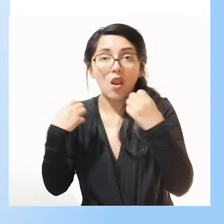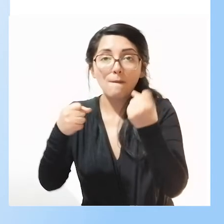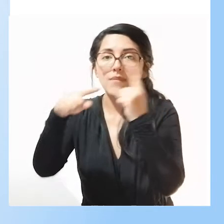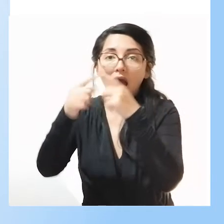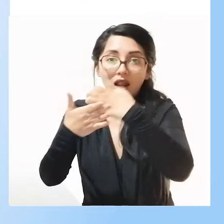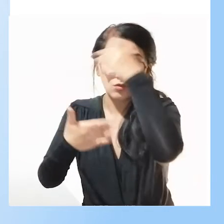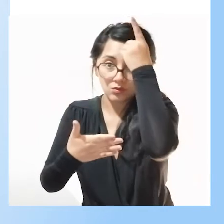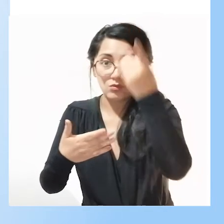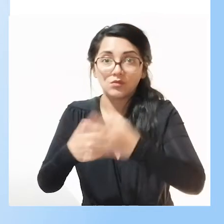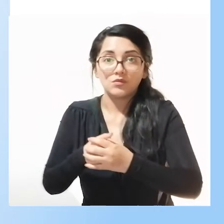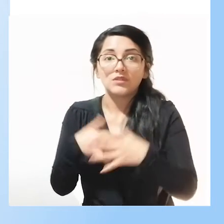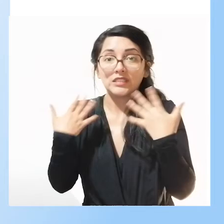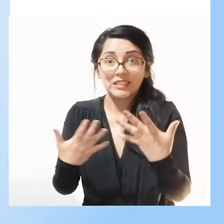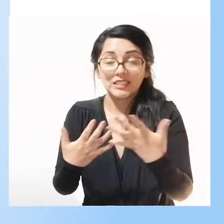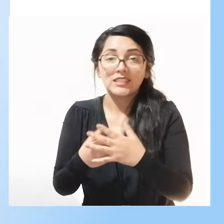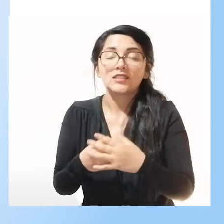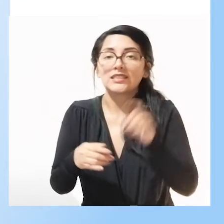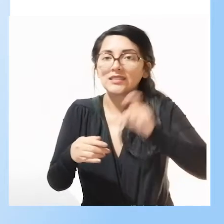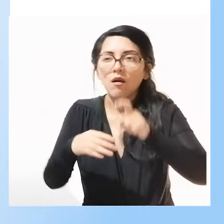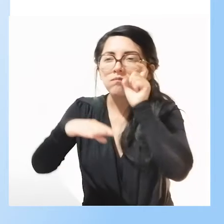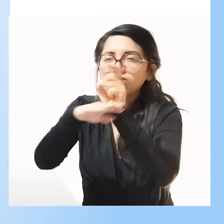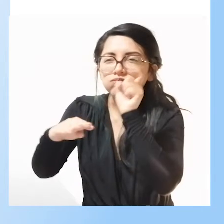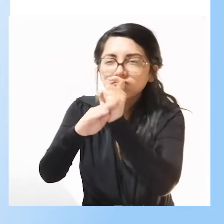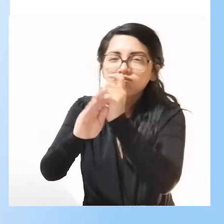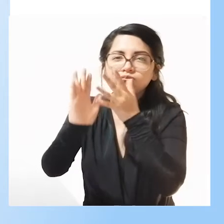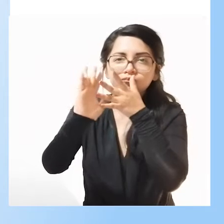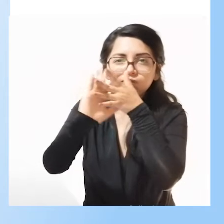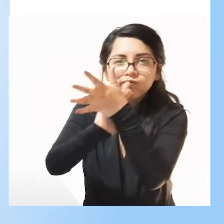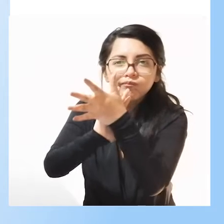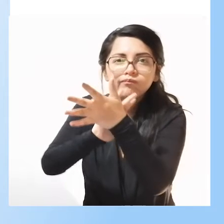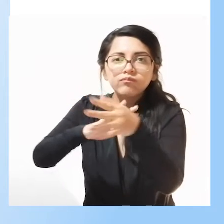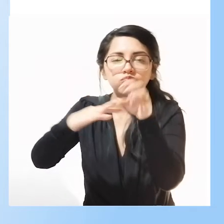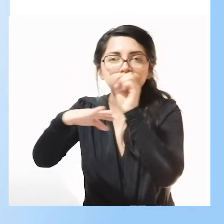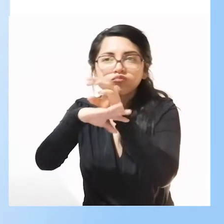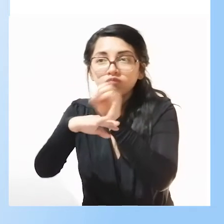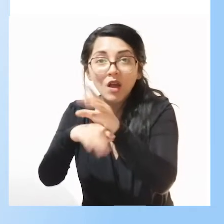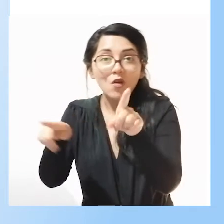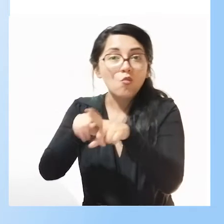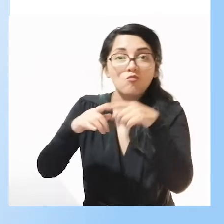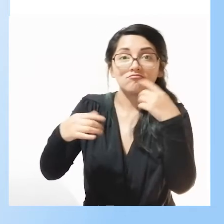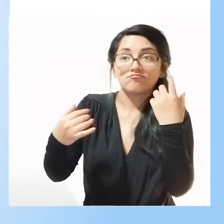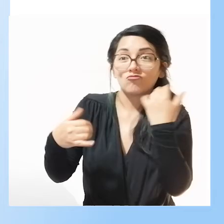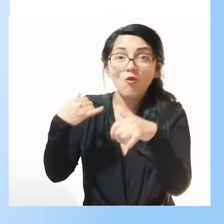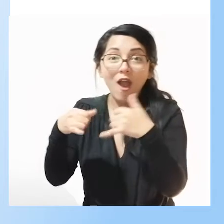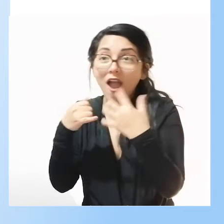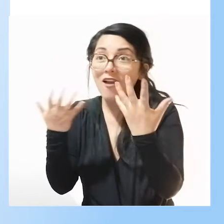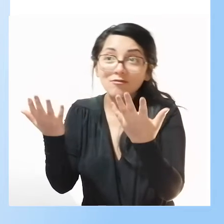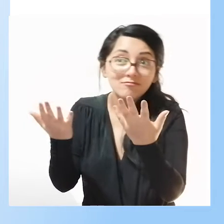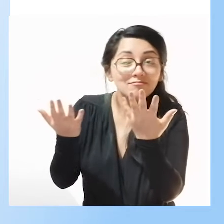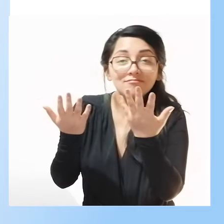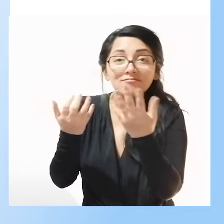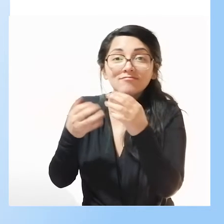educativa. Para ello debemos formarla, debemos ofrecerle también actividades lúdicas y de esta